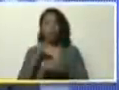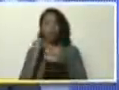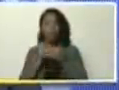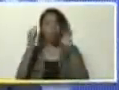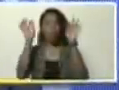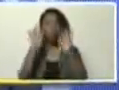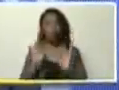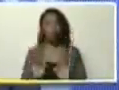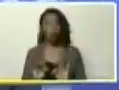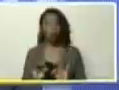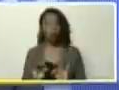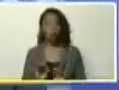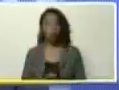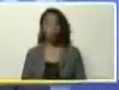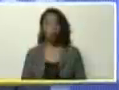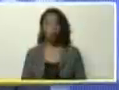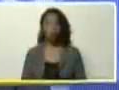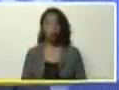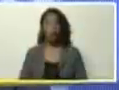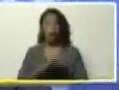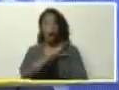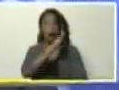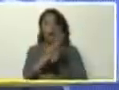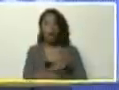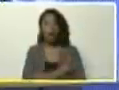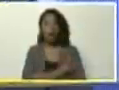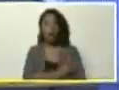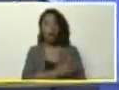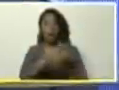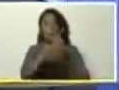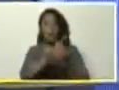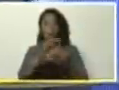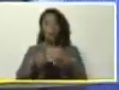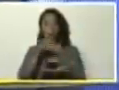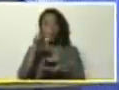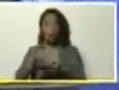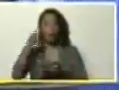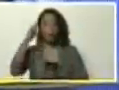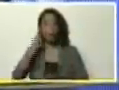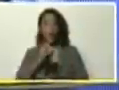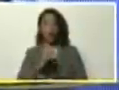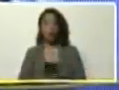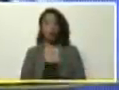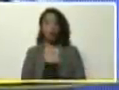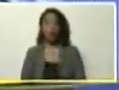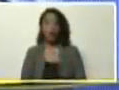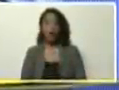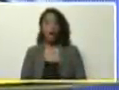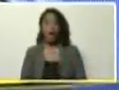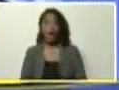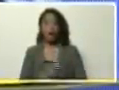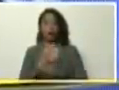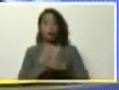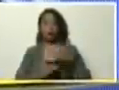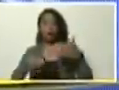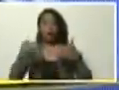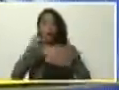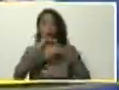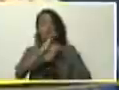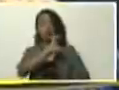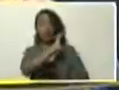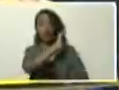Igualmente a la Fuerza Armada Nacional Bolivariana, al mayor general